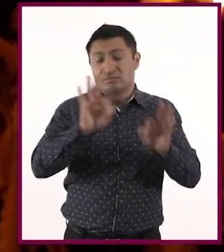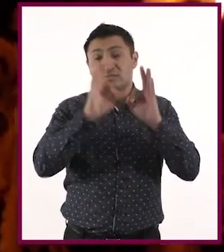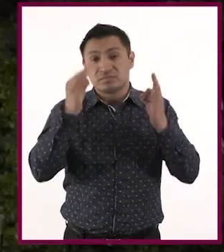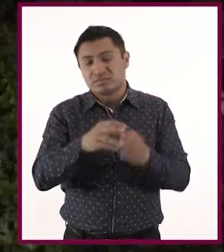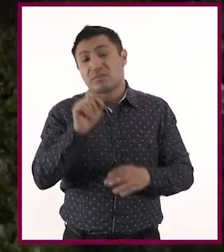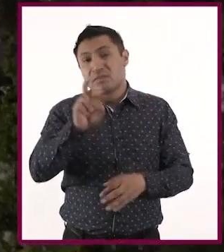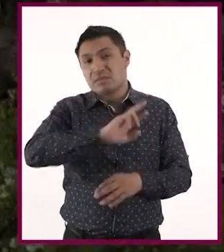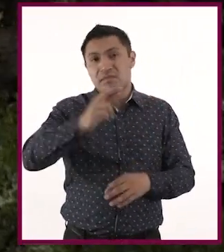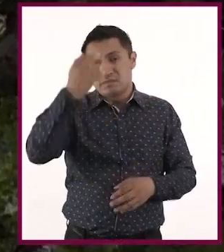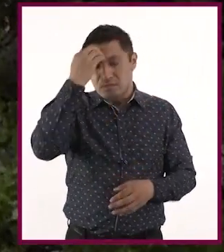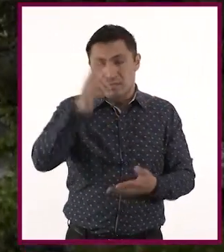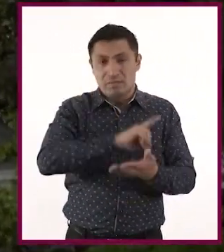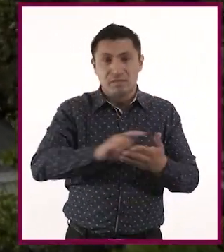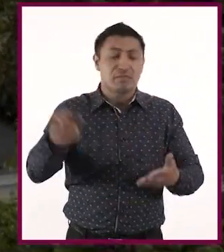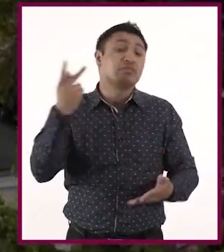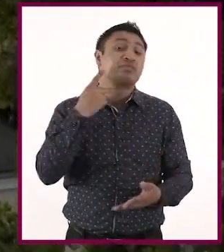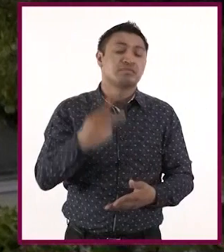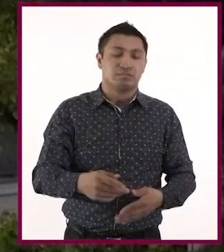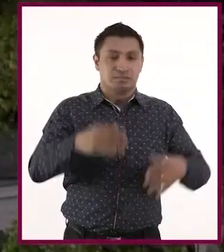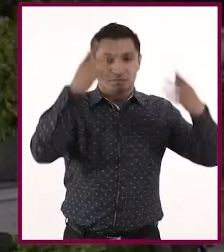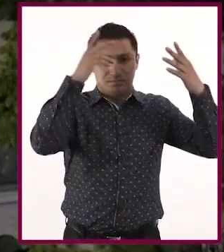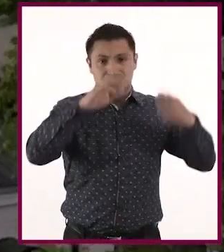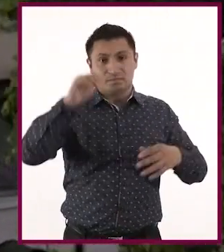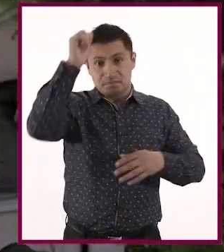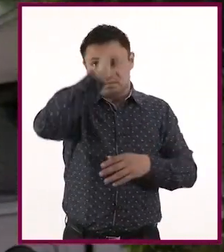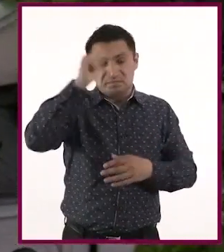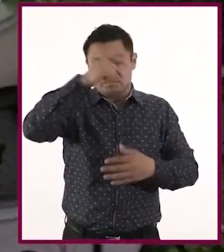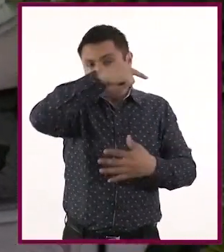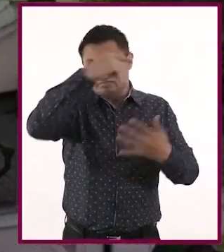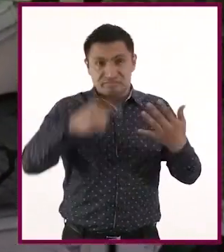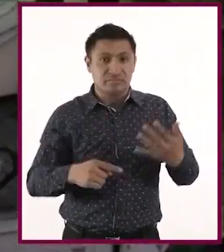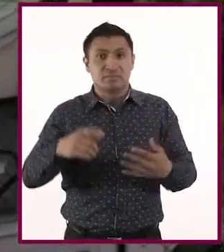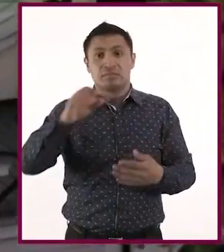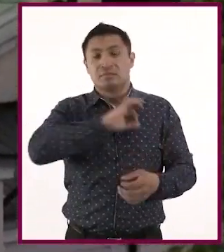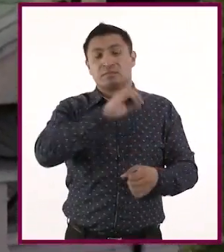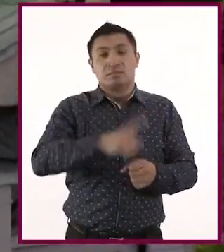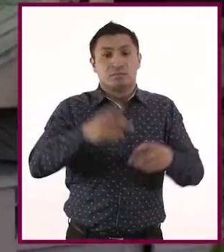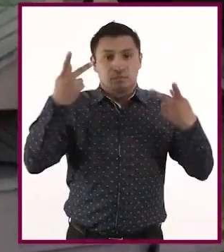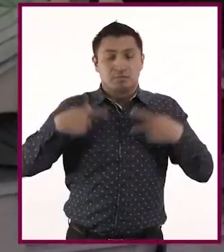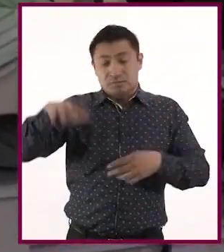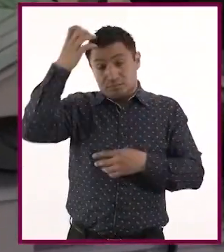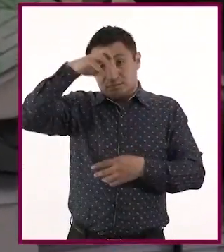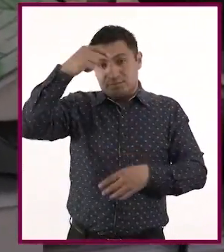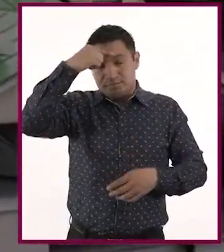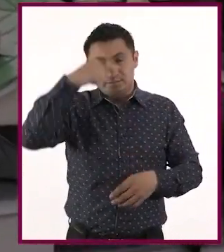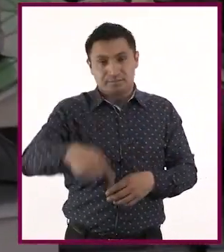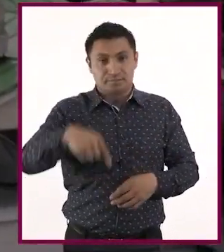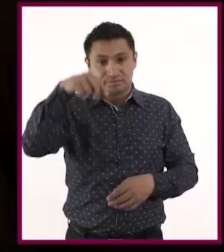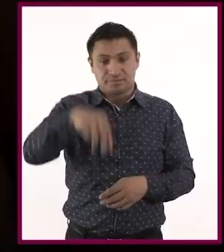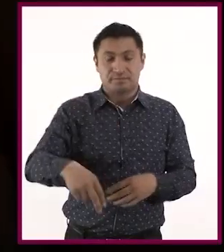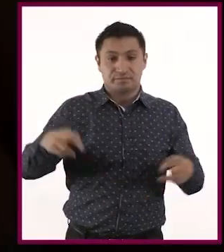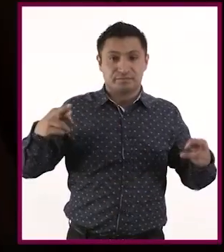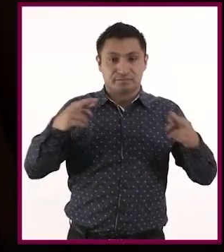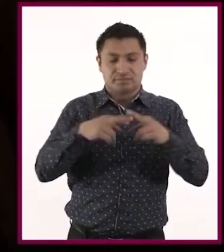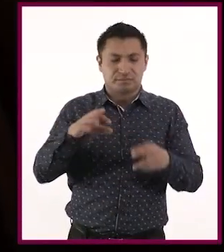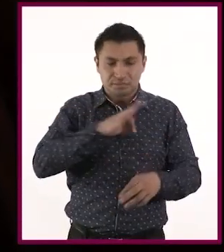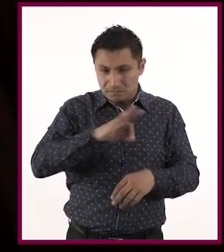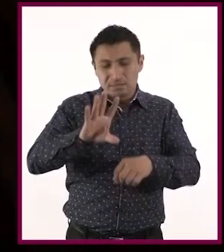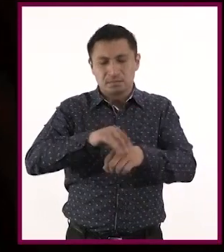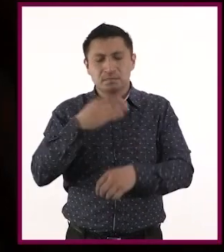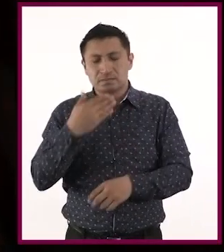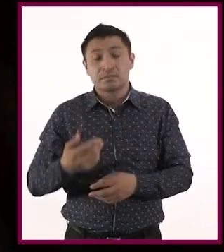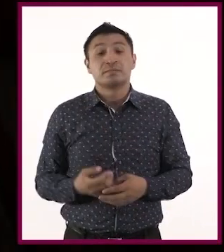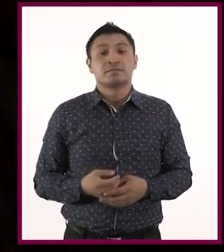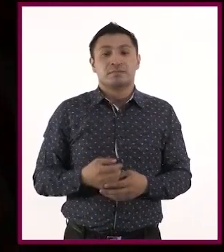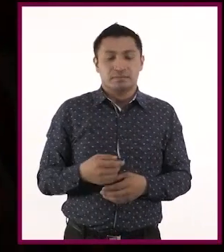derechos políticos a los ministros de culto y abrió la posibilidad a los extranjeros para que ejercieran el ministerio en el país.